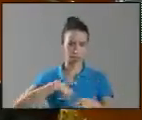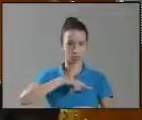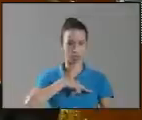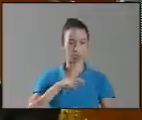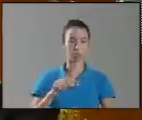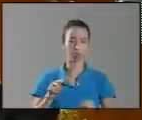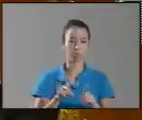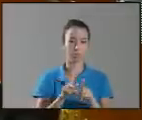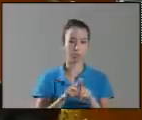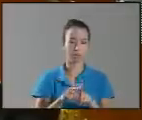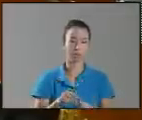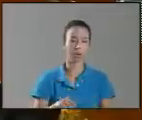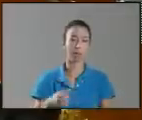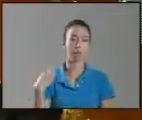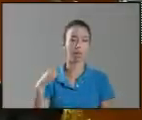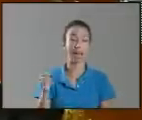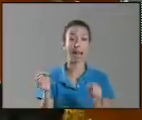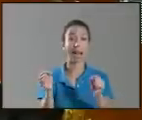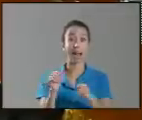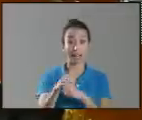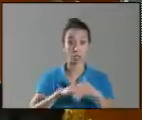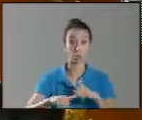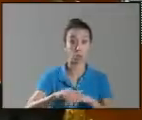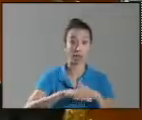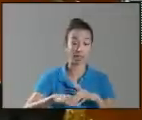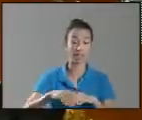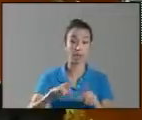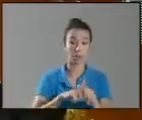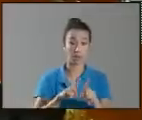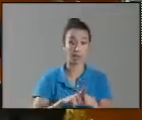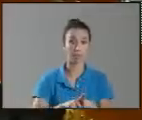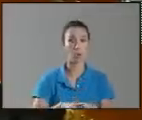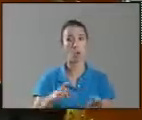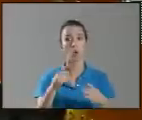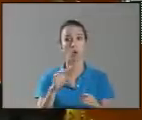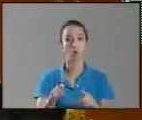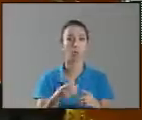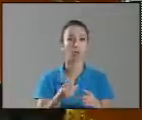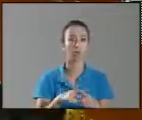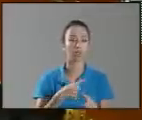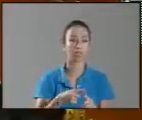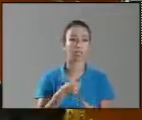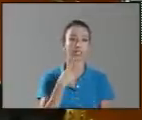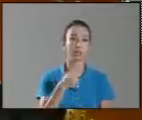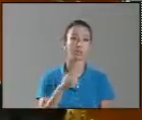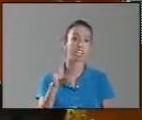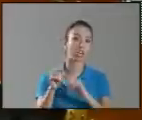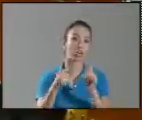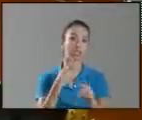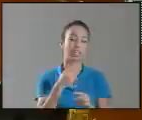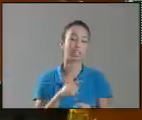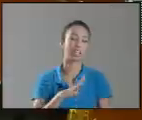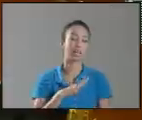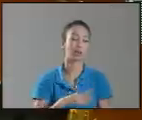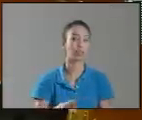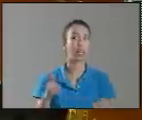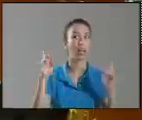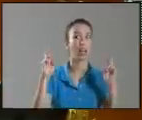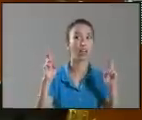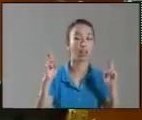hemos alcanzado ese tipo de concepto dentro de nosotros mismos para obrar de esa manera?